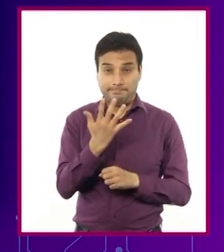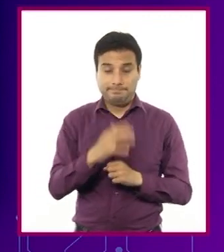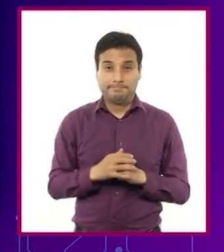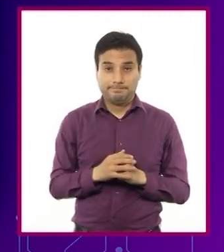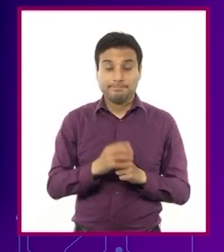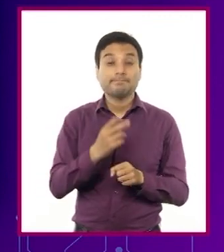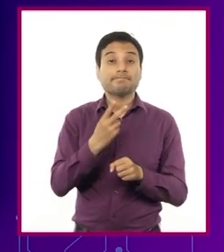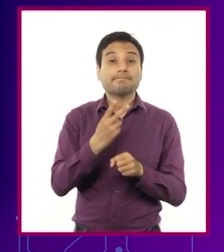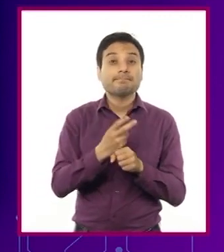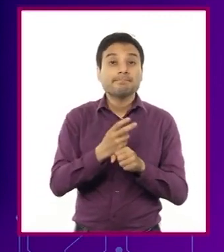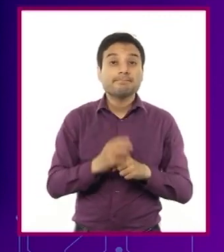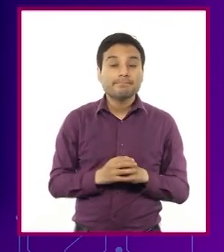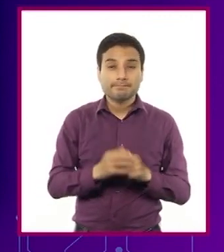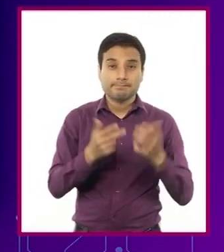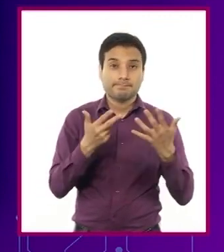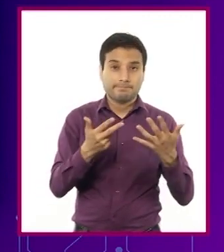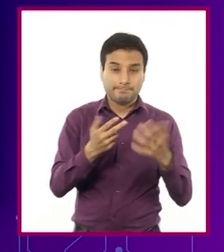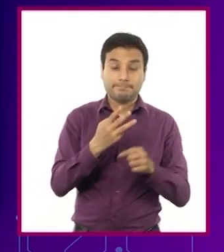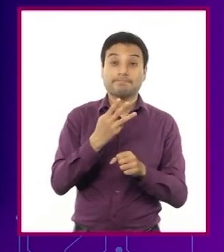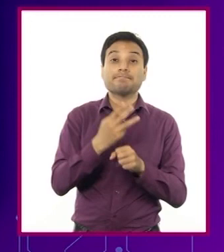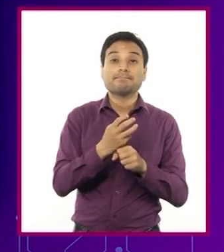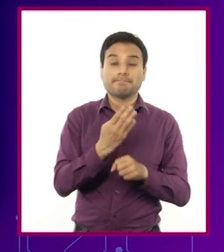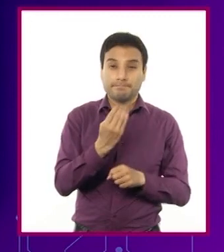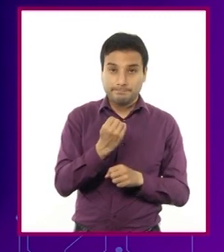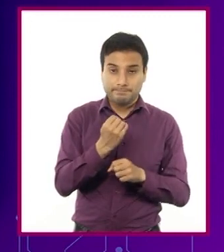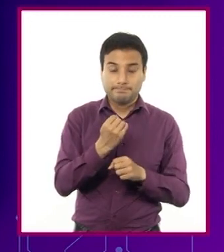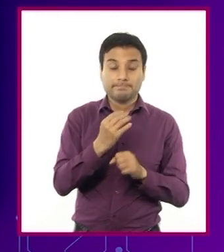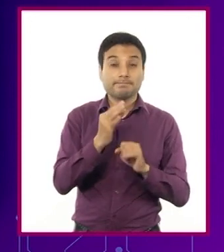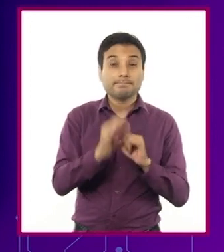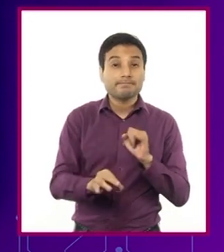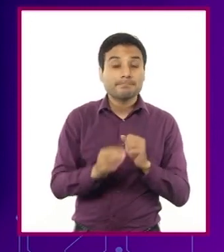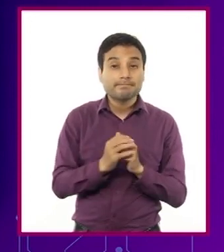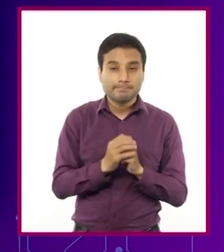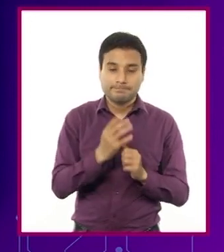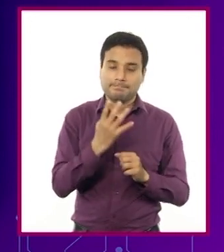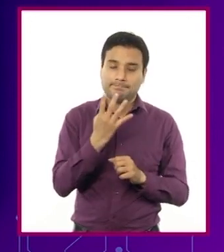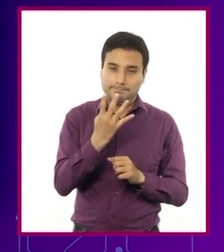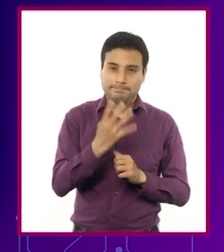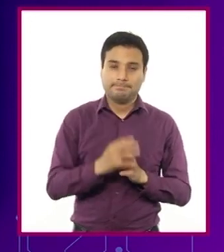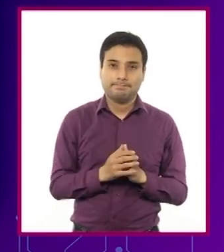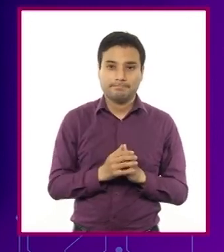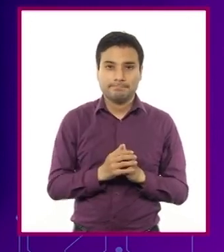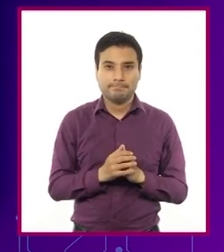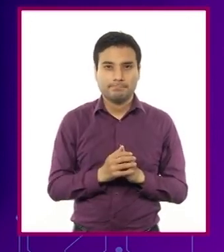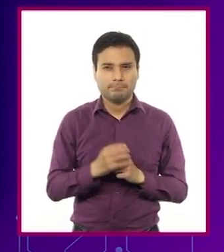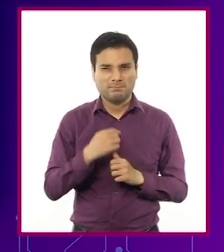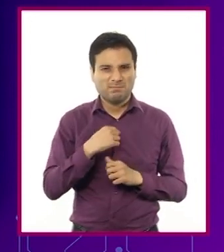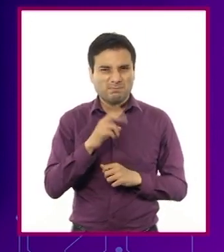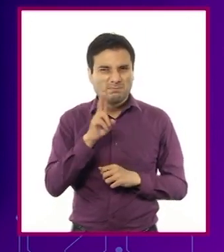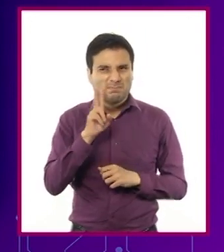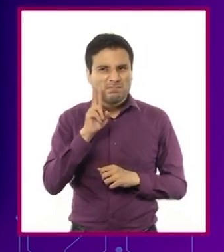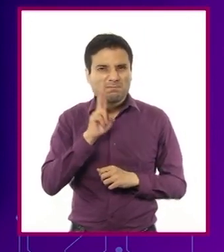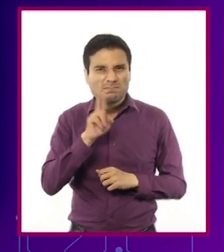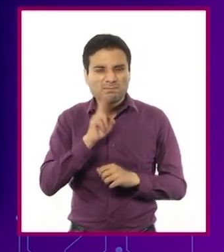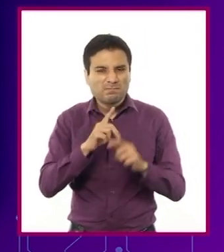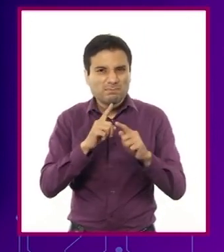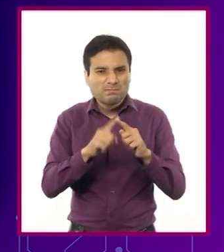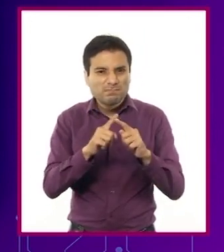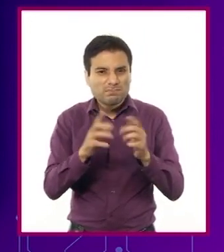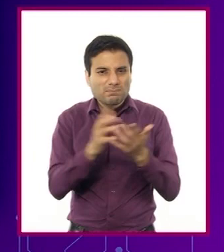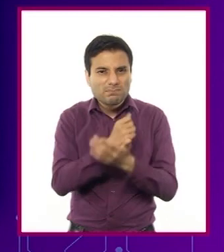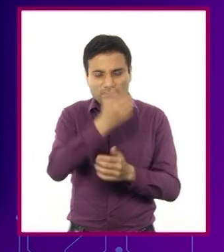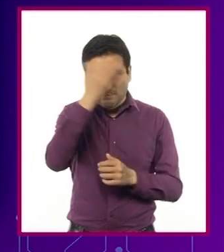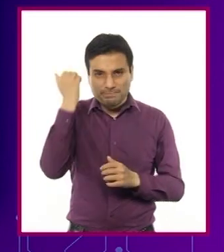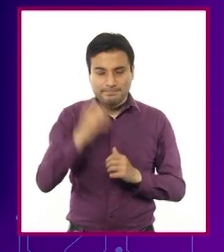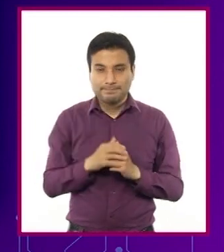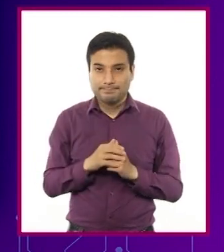en el segundo tiro 8, en el tercero 9 y por último 4. Pero no puedo visualizar aún quién ganó. Alumnas